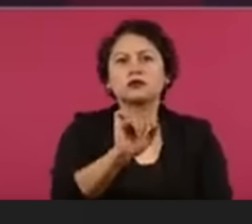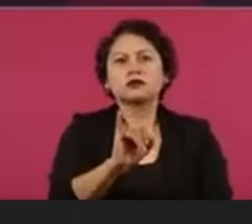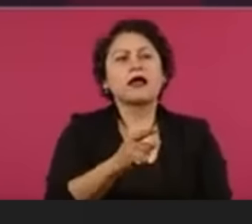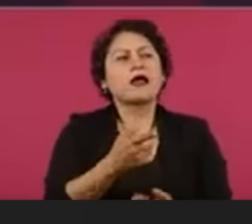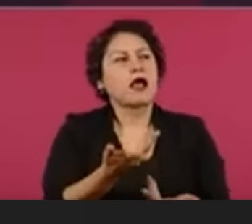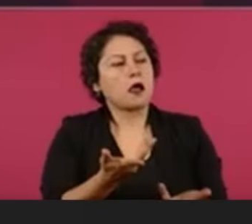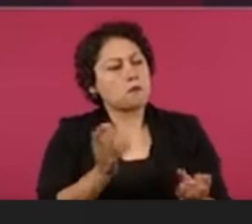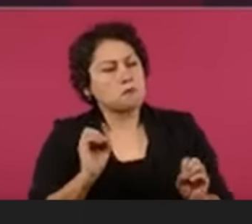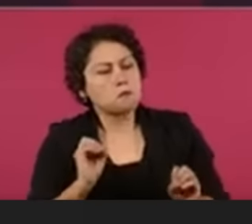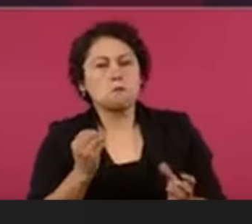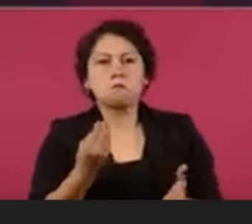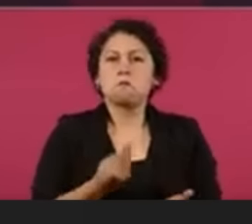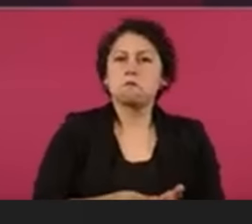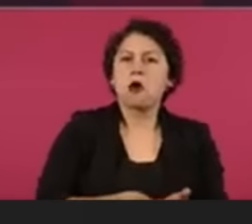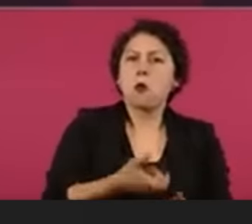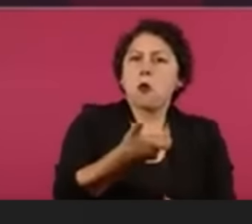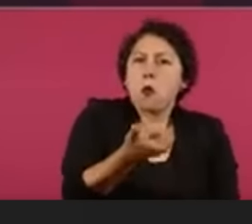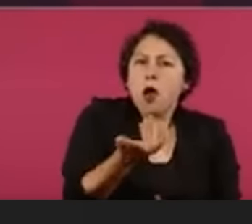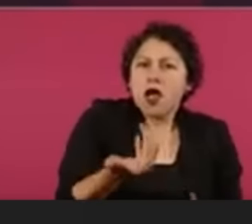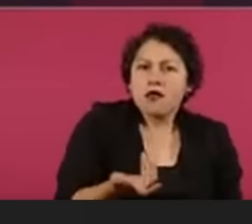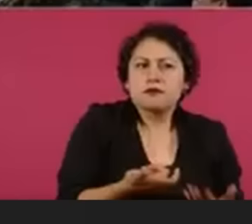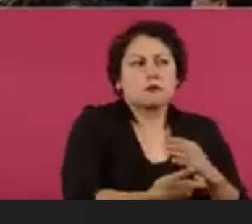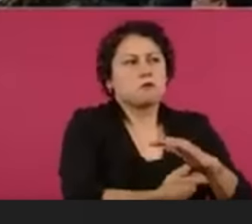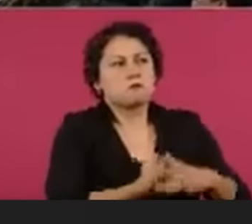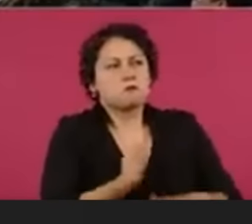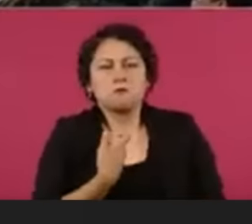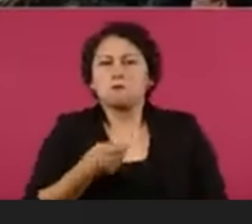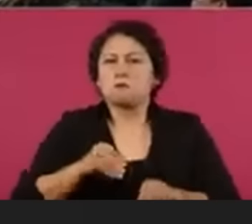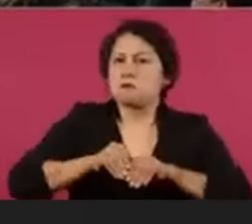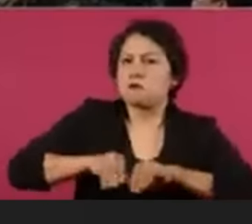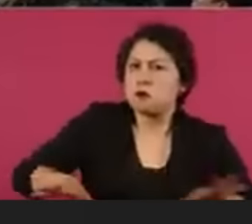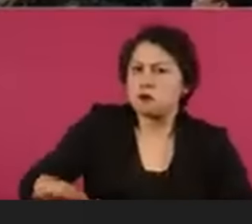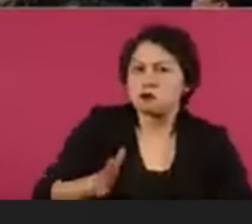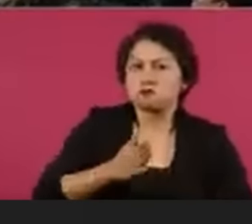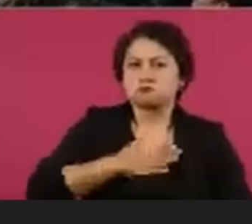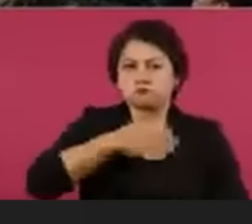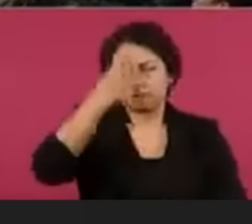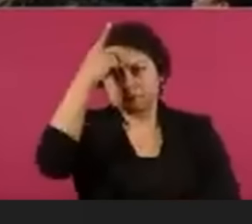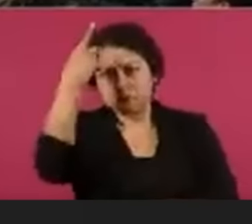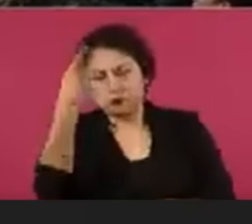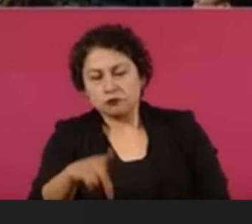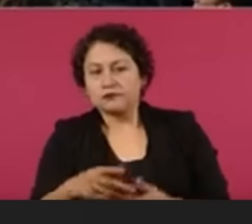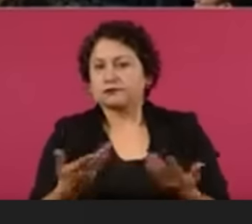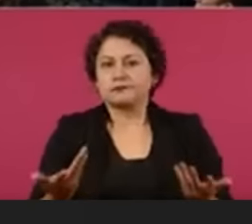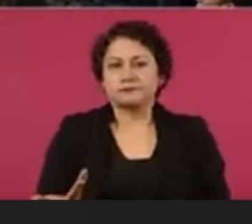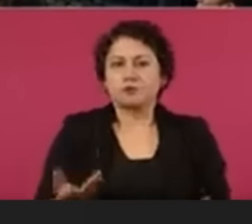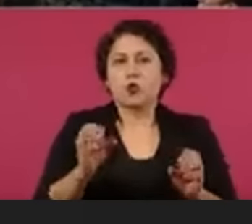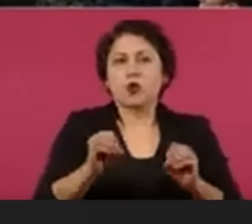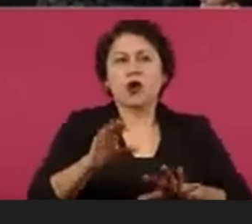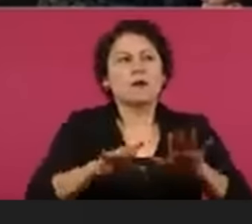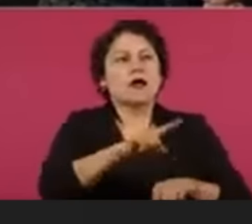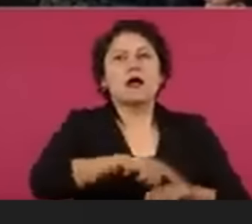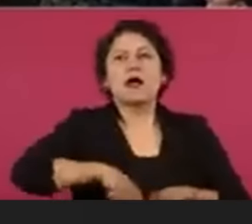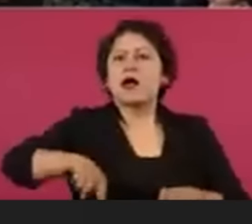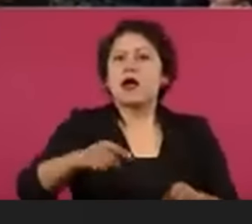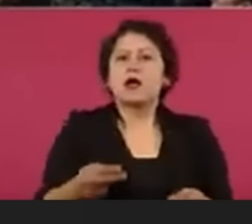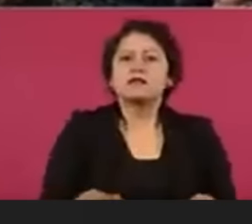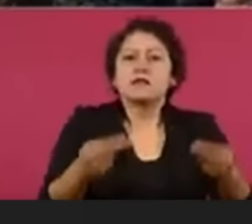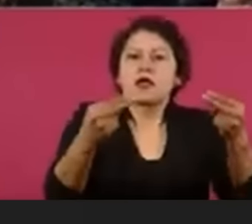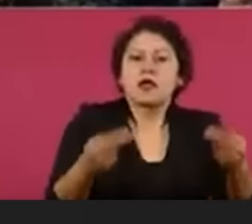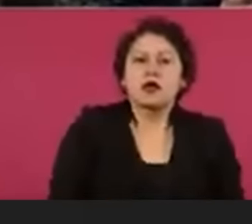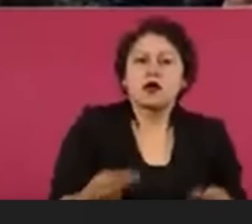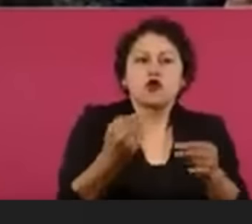los medios de comunicación, sujetos estos contenidos a las reglas del mercado, como ya lo han